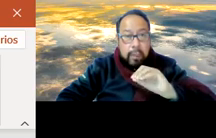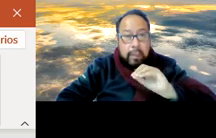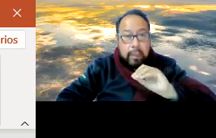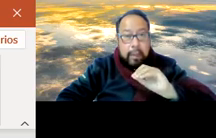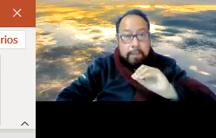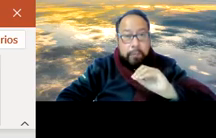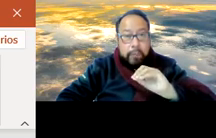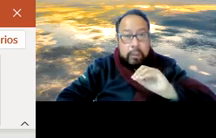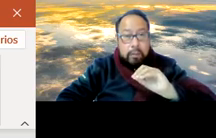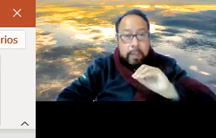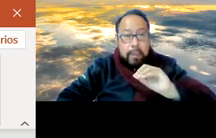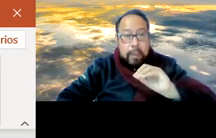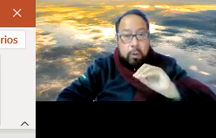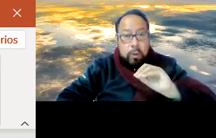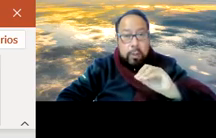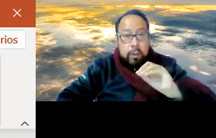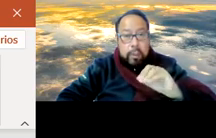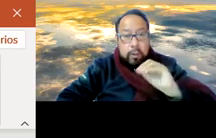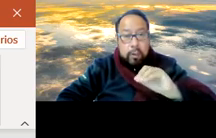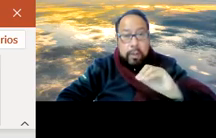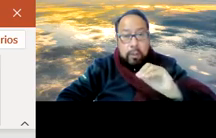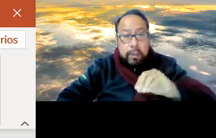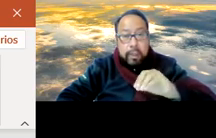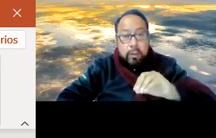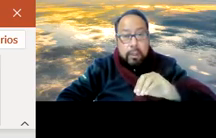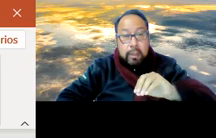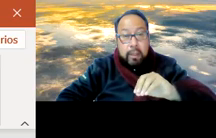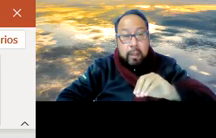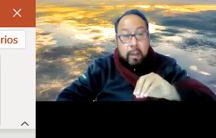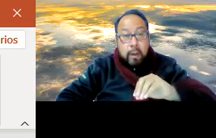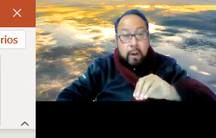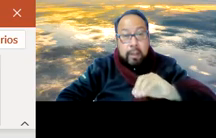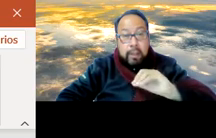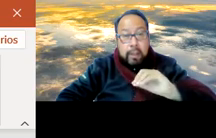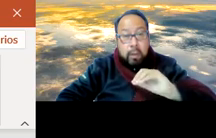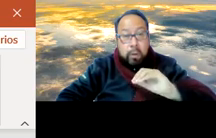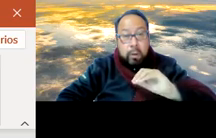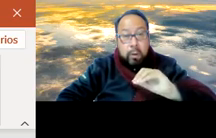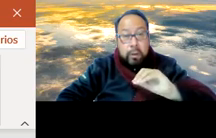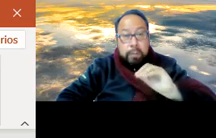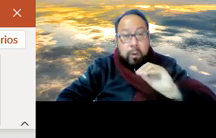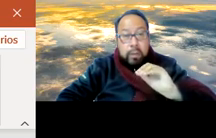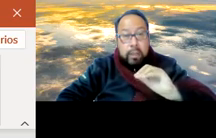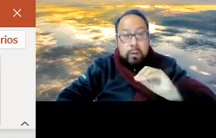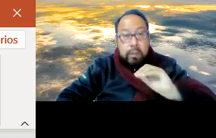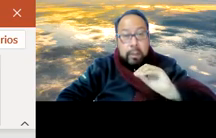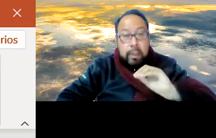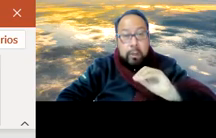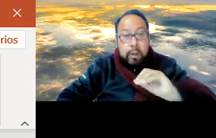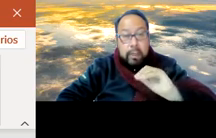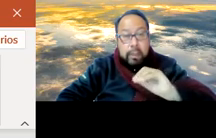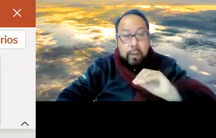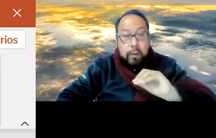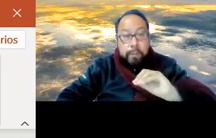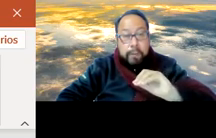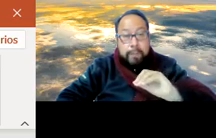Entonces nos dice que en general se espera de la estructura de los textos derivados de investigación estén organizadas de acuerdo con el proceso de